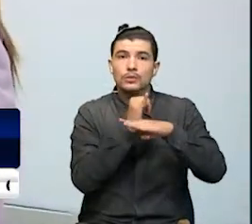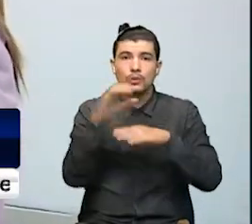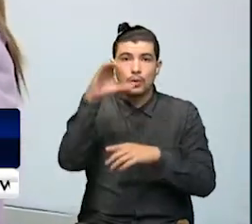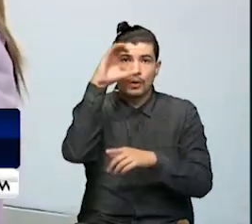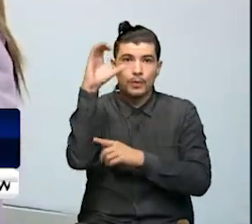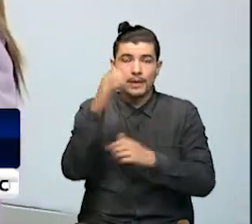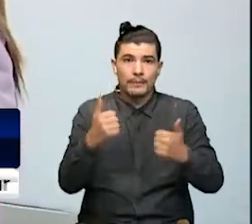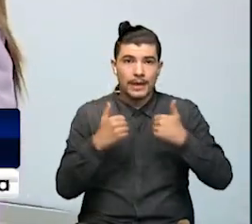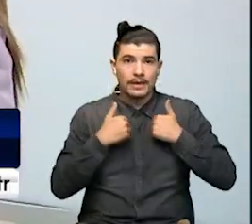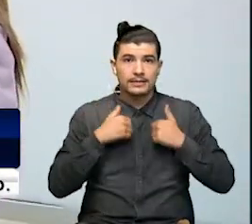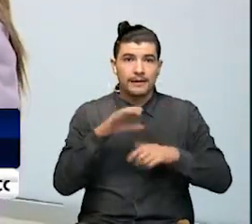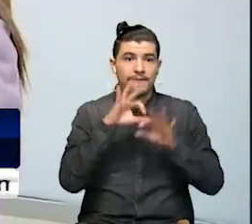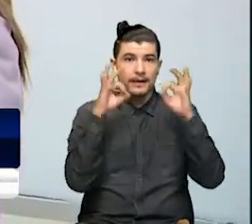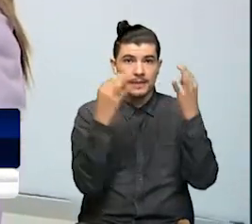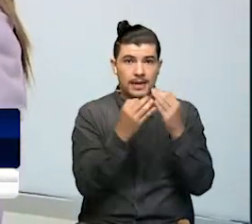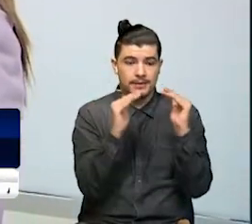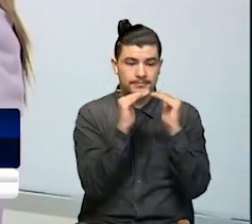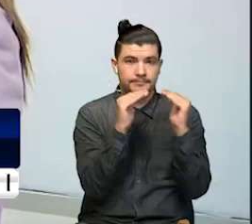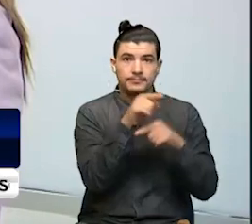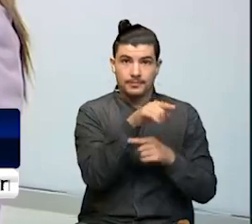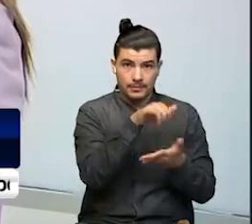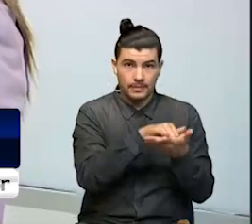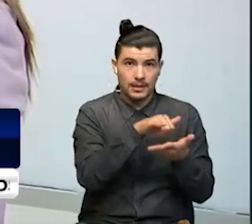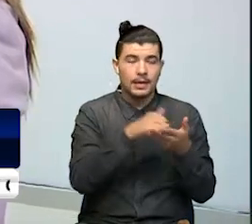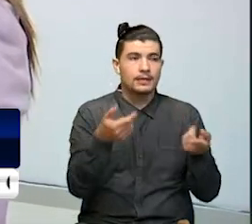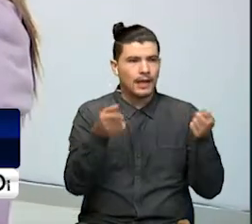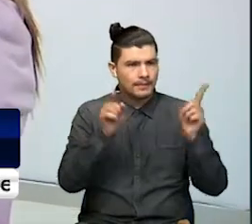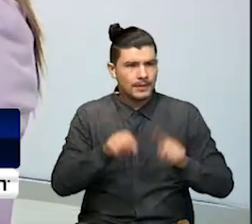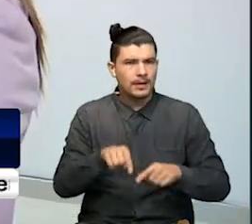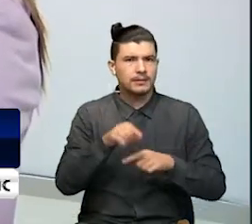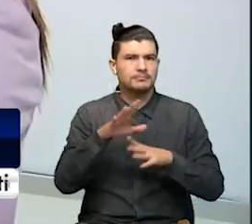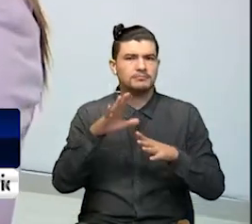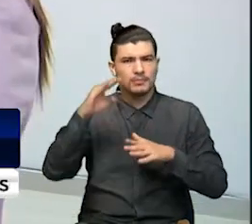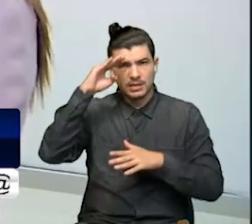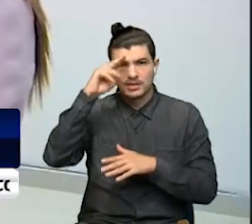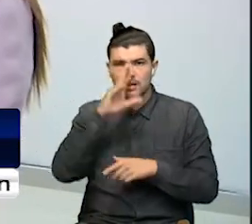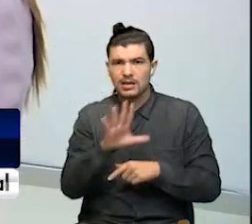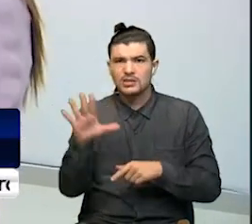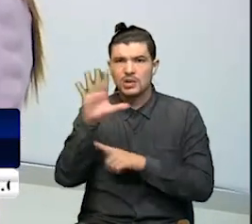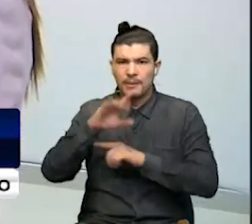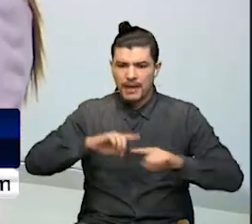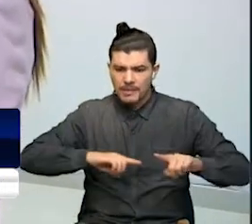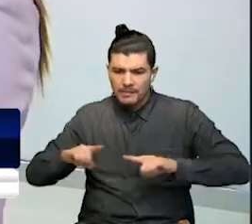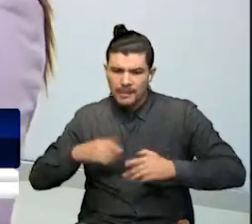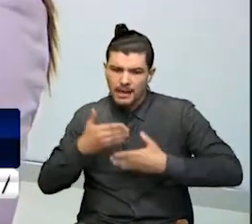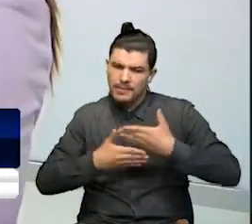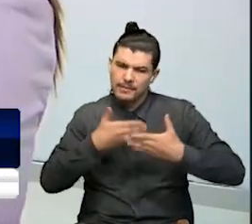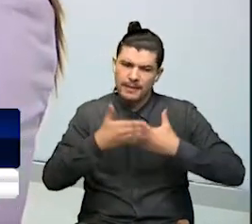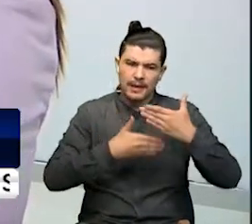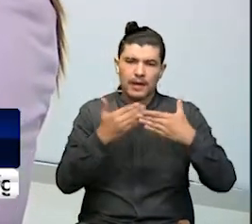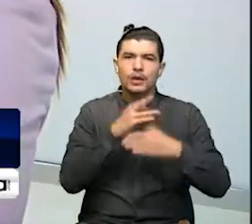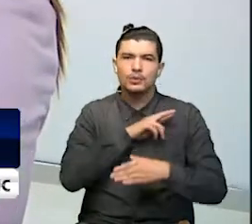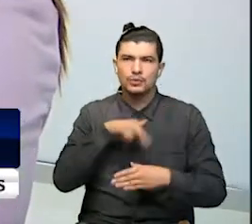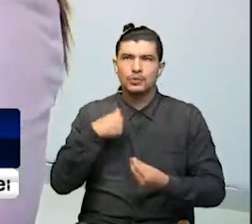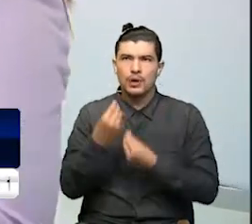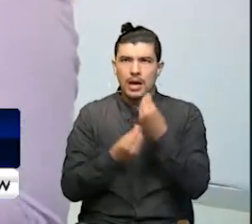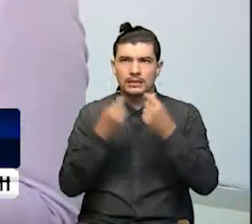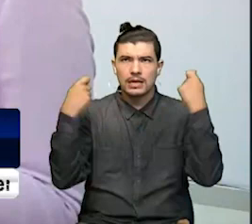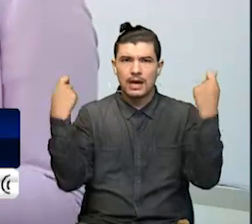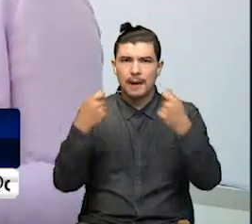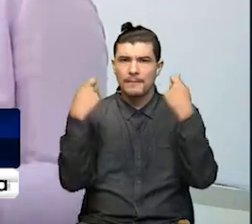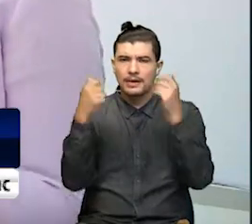bienestar familiar y también con las autoridades públicas administrativas también venimos adelantando campañas y programas